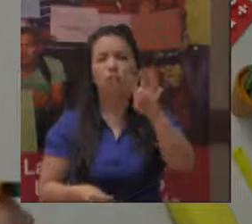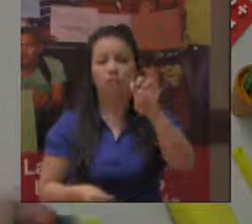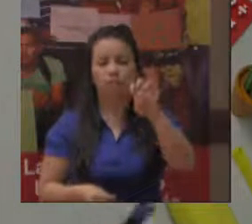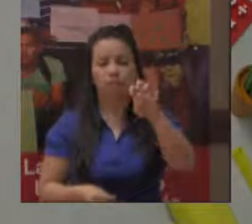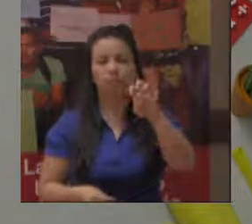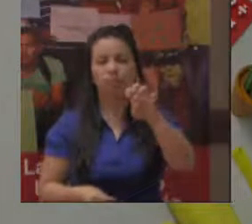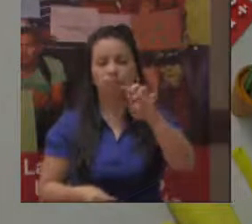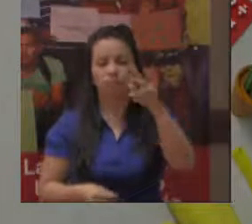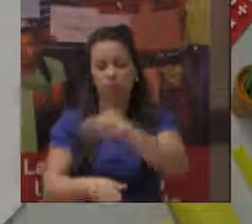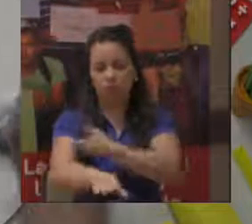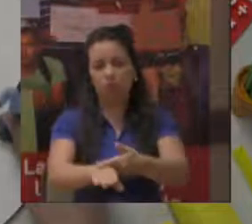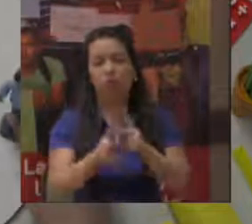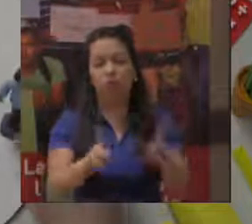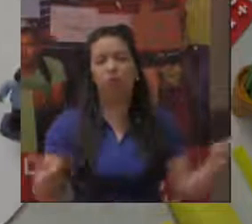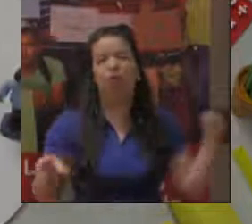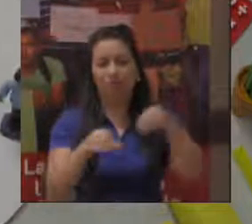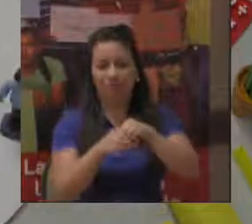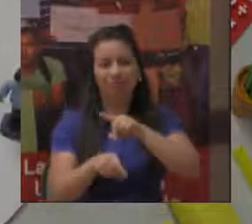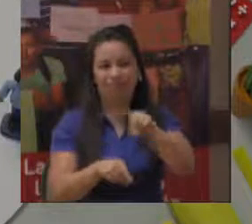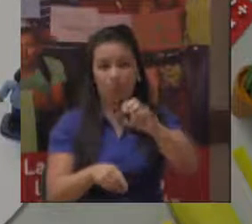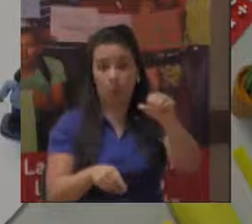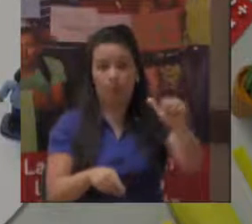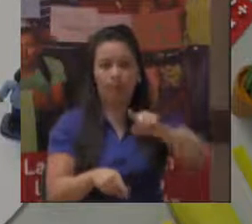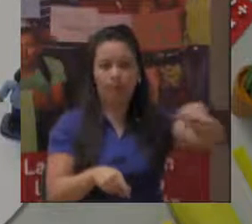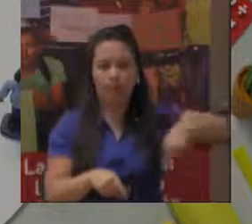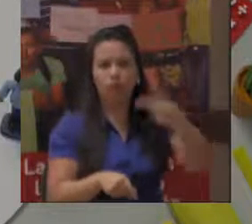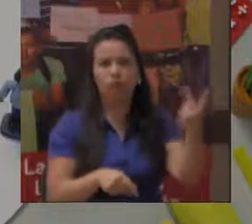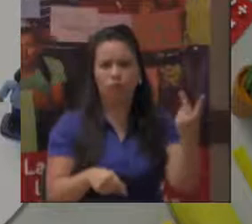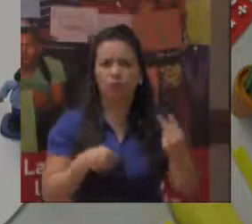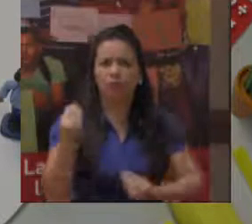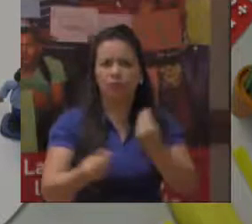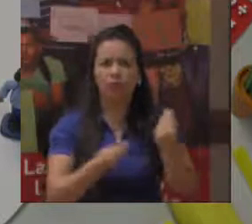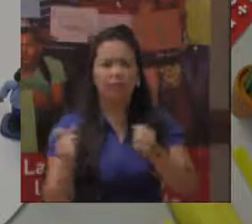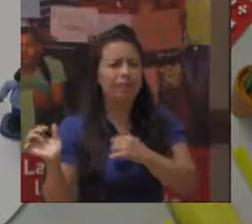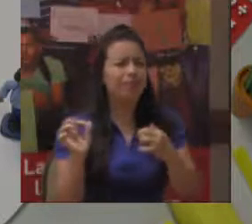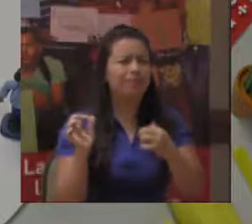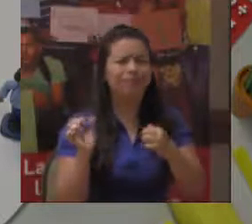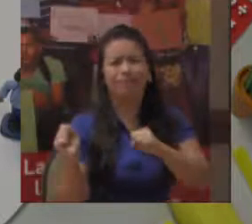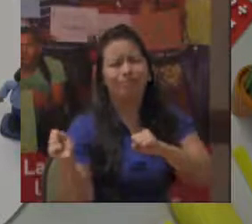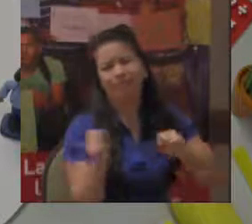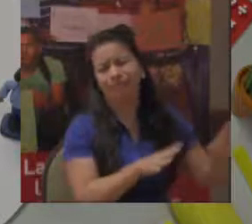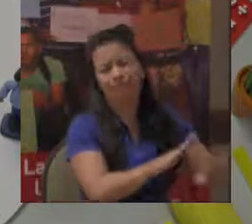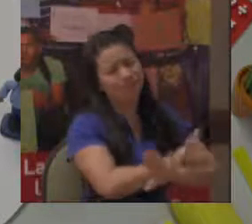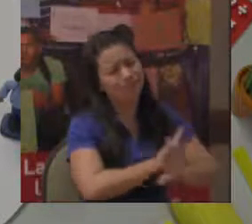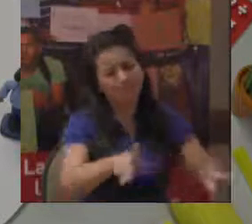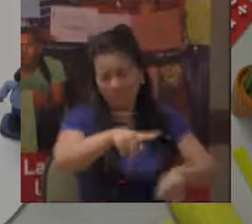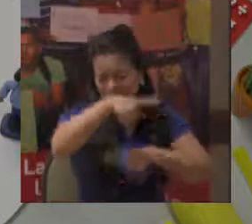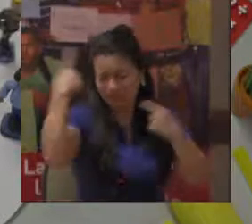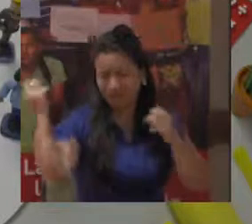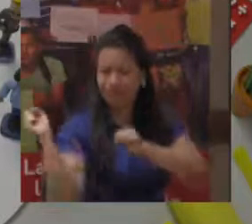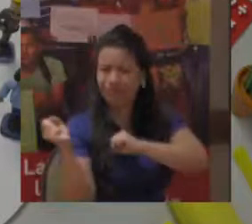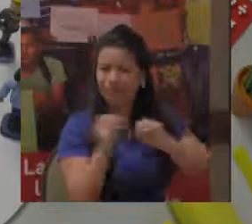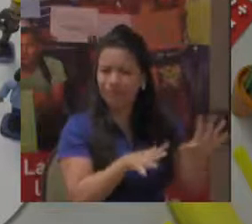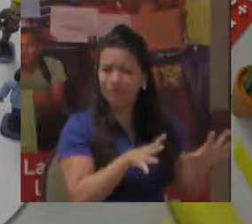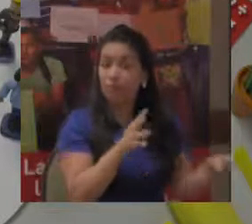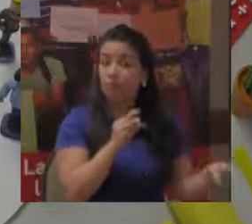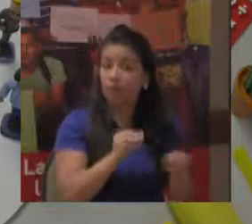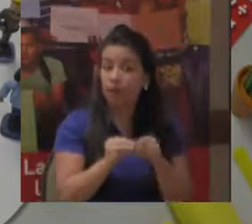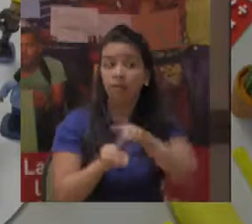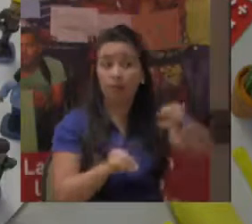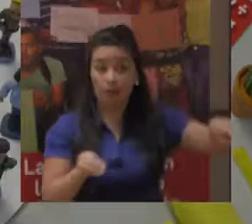y también hacen parte de las más de 59 mil personas que dejaron las armas para desmovilizarse. Y además,